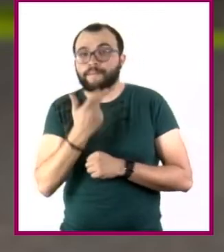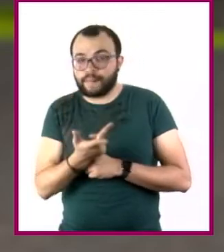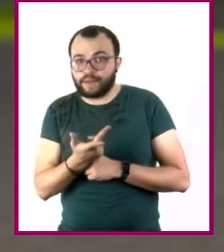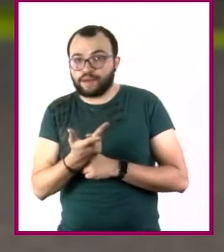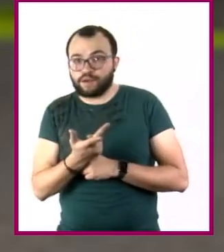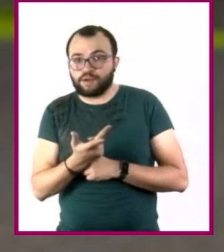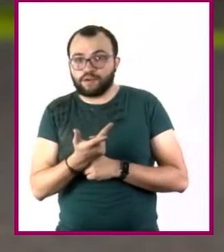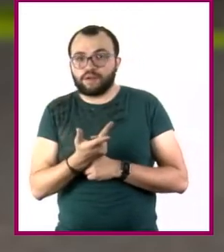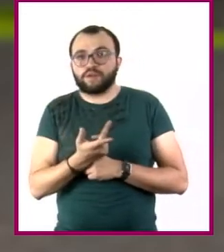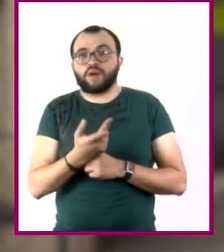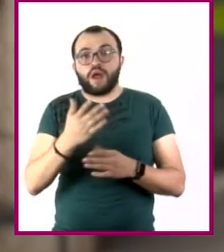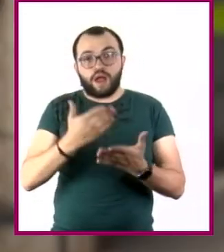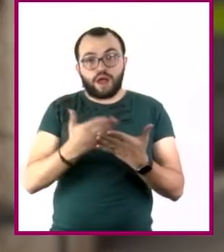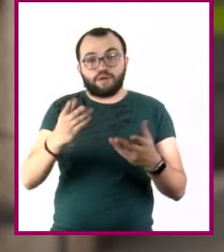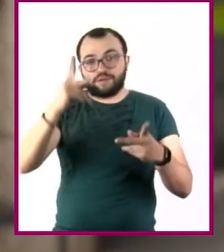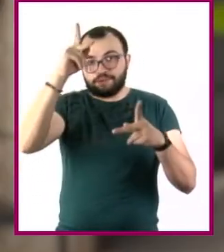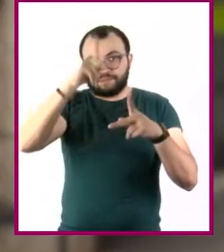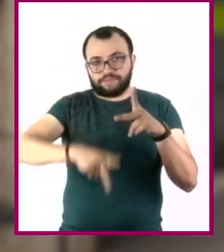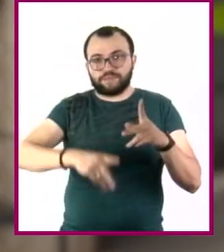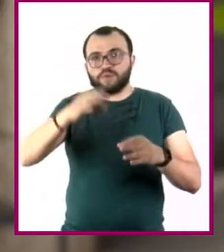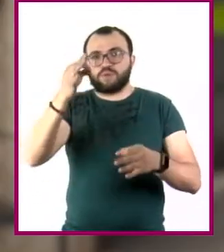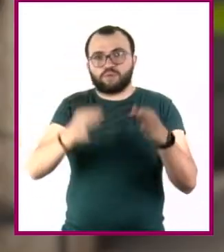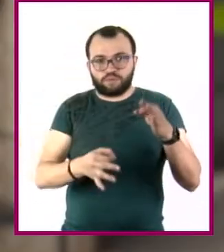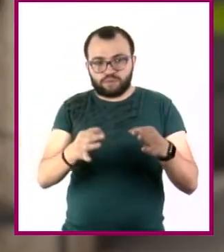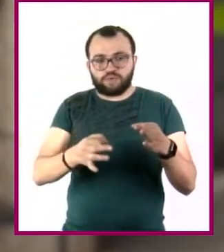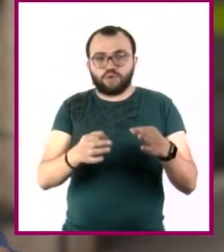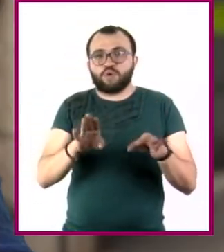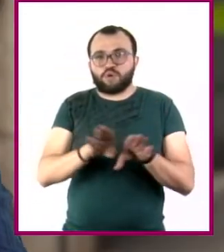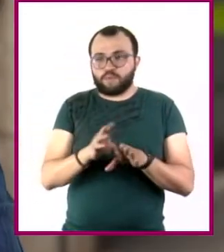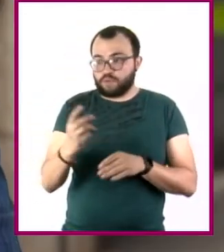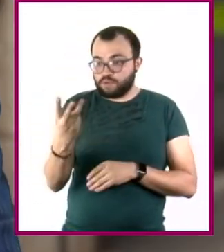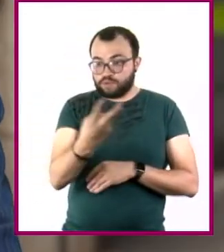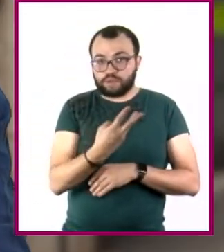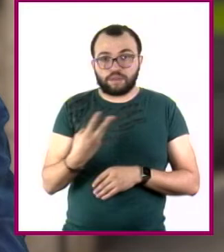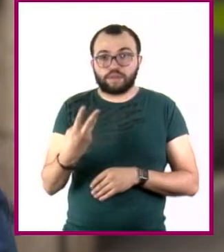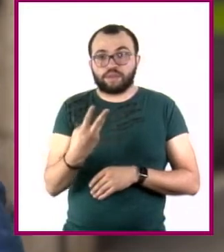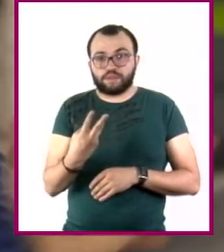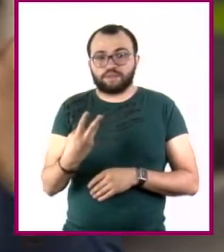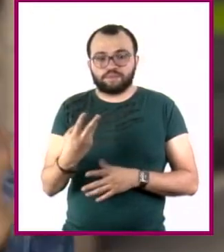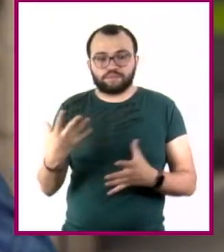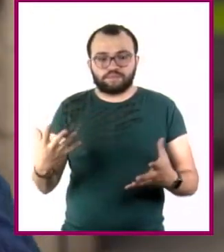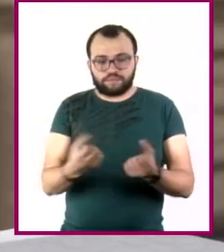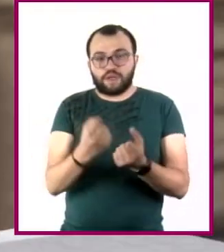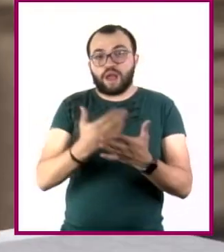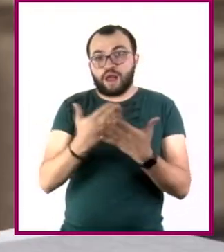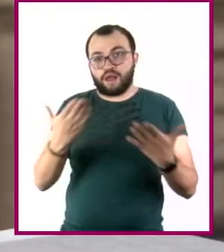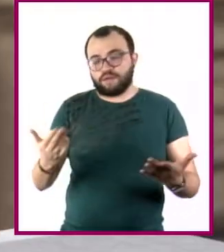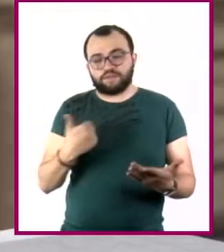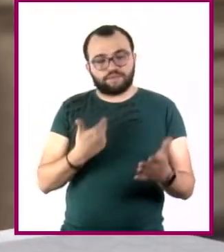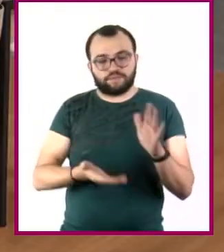ahora, suspender el juicio, es un logro de los tres. Y ahora sí, ya me voy.